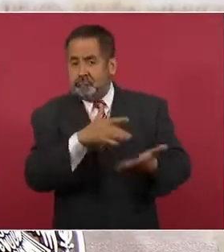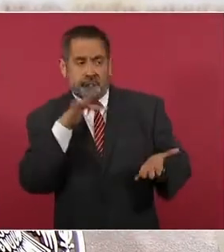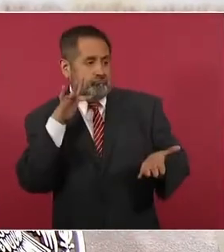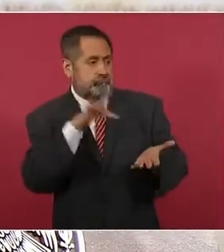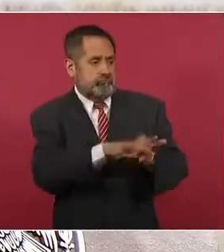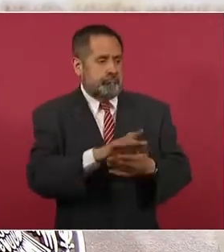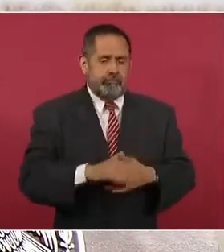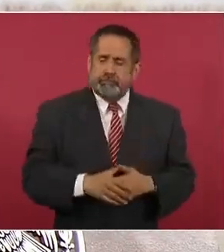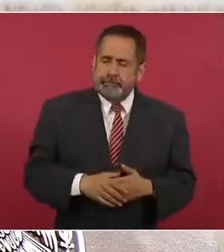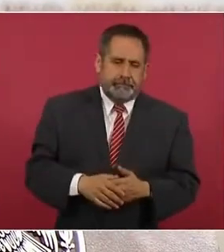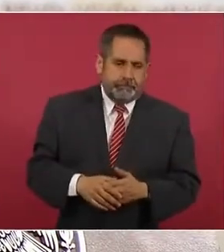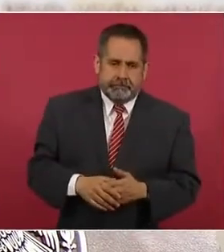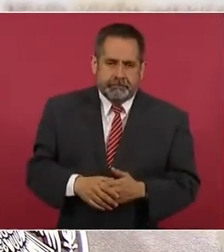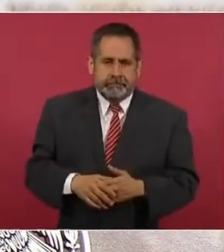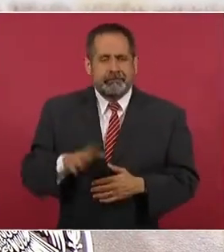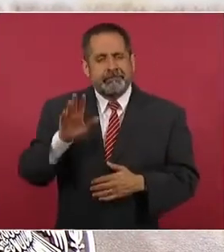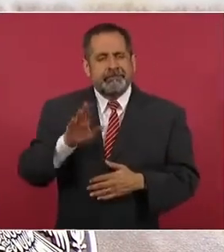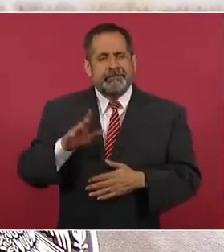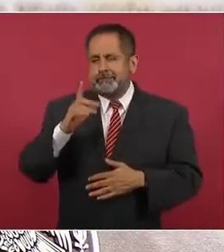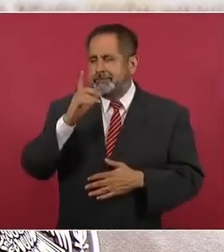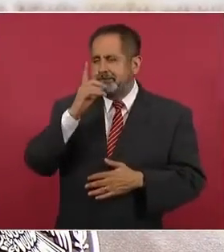o que el Estado sea policíaco,